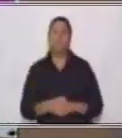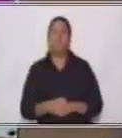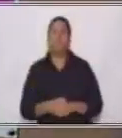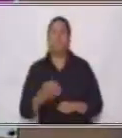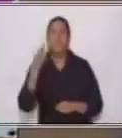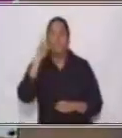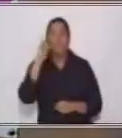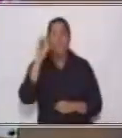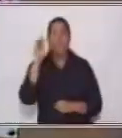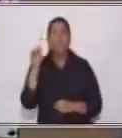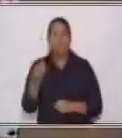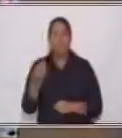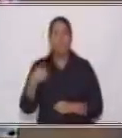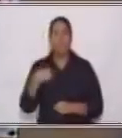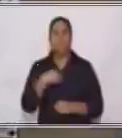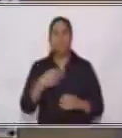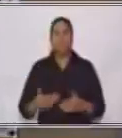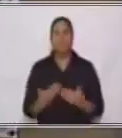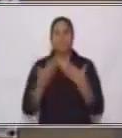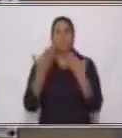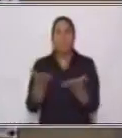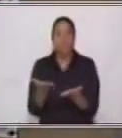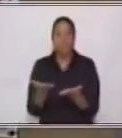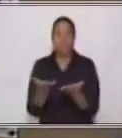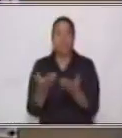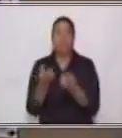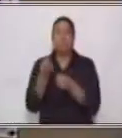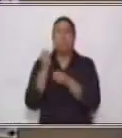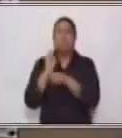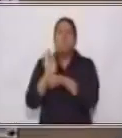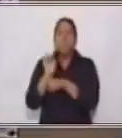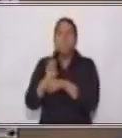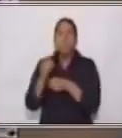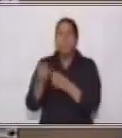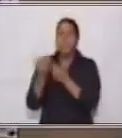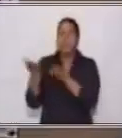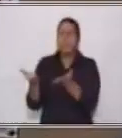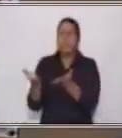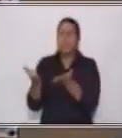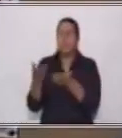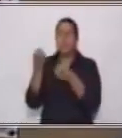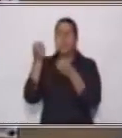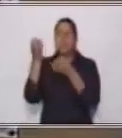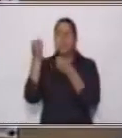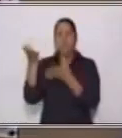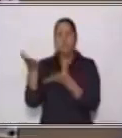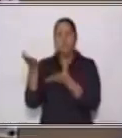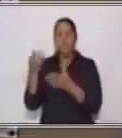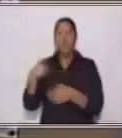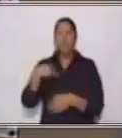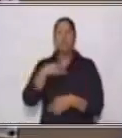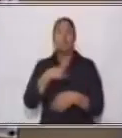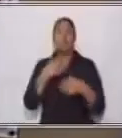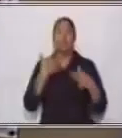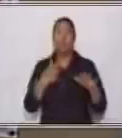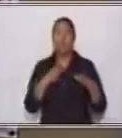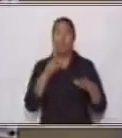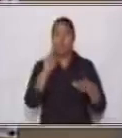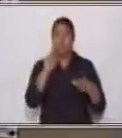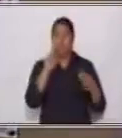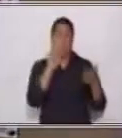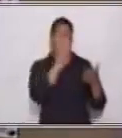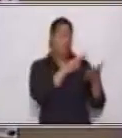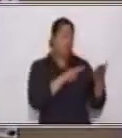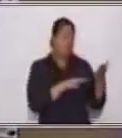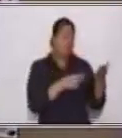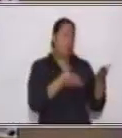Para enviar un mensaje. Es decir, la conclusión debe enviar ese mensaje acerca de lo que leímos. No es una sugerencia, como